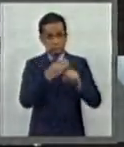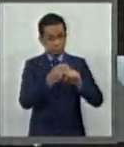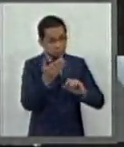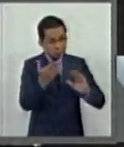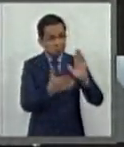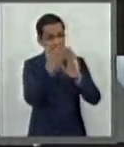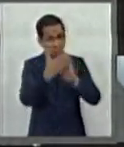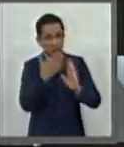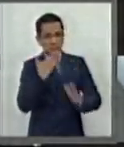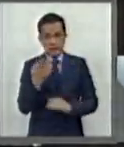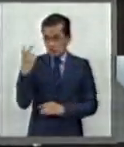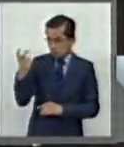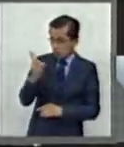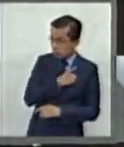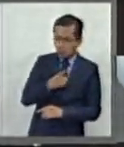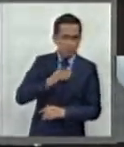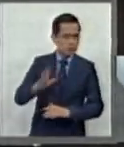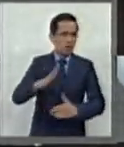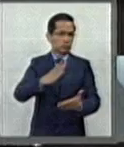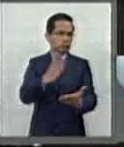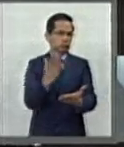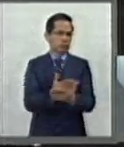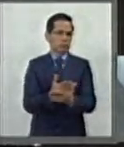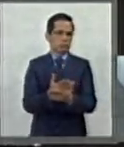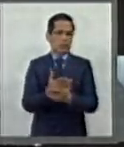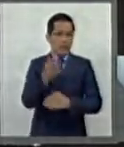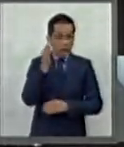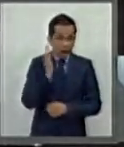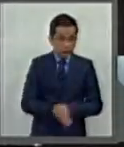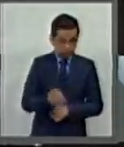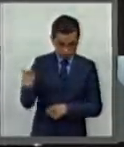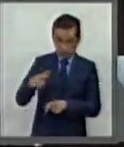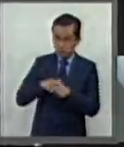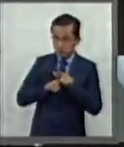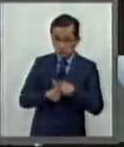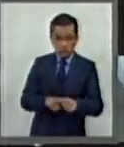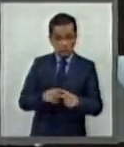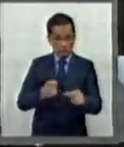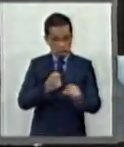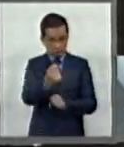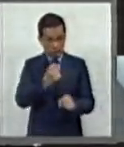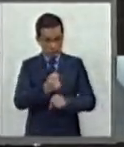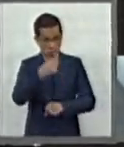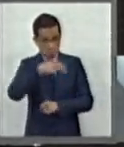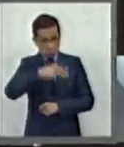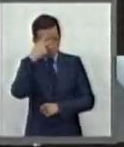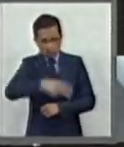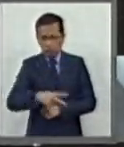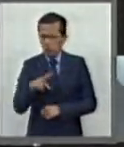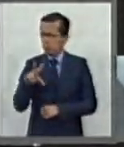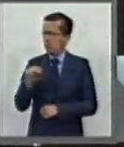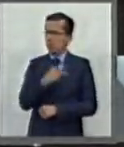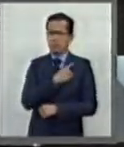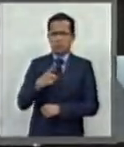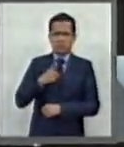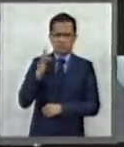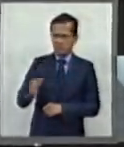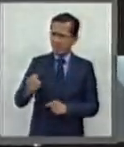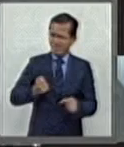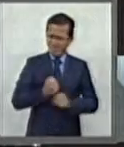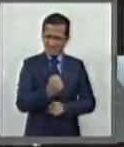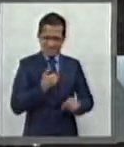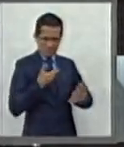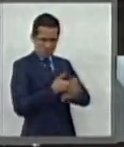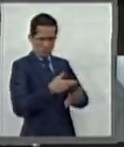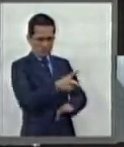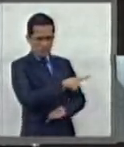sea detenido en ese proceder y no se le permita más lastimar a México, lastimar a nuestra gente,